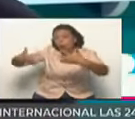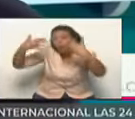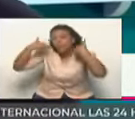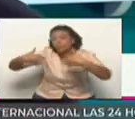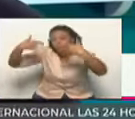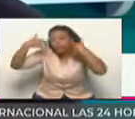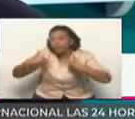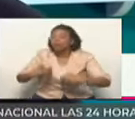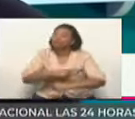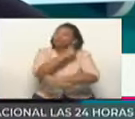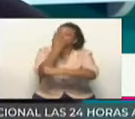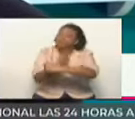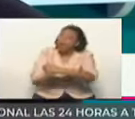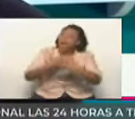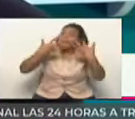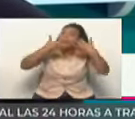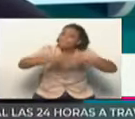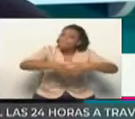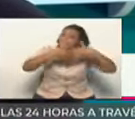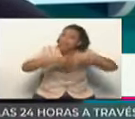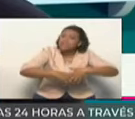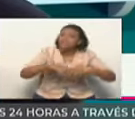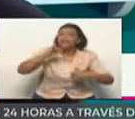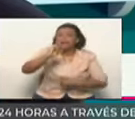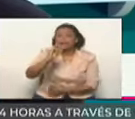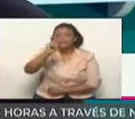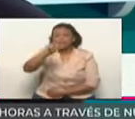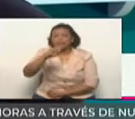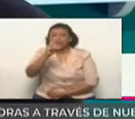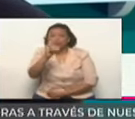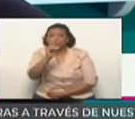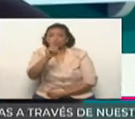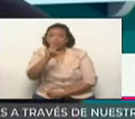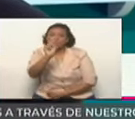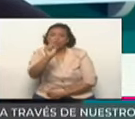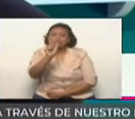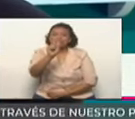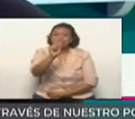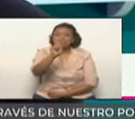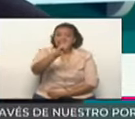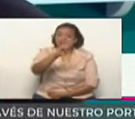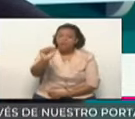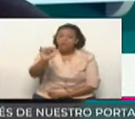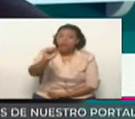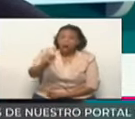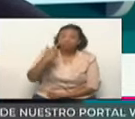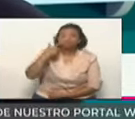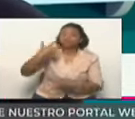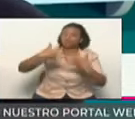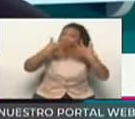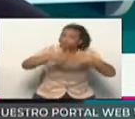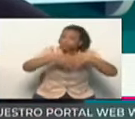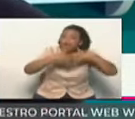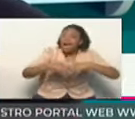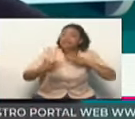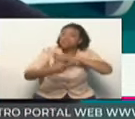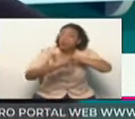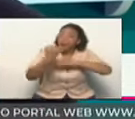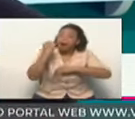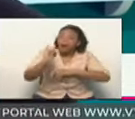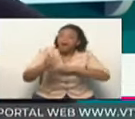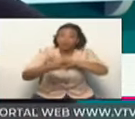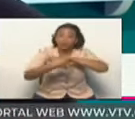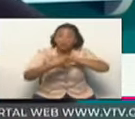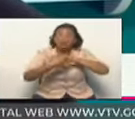a fortalecer la industria nacional. Tenemos, como usted bien decía, la infraestructura, tenemos tecnología, tenemos